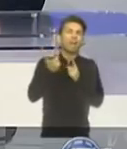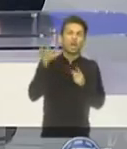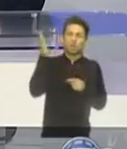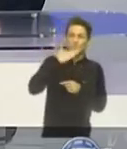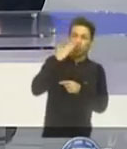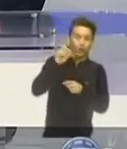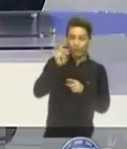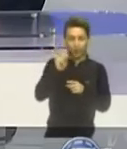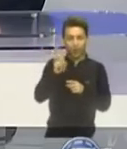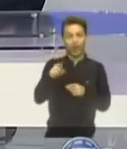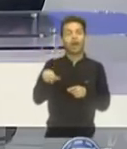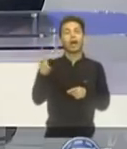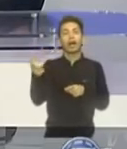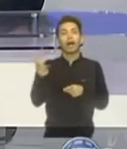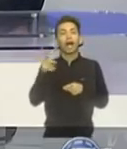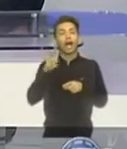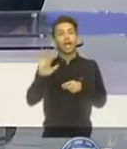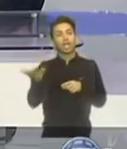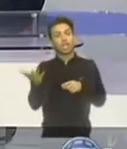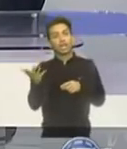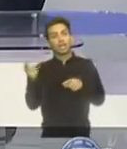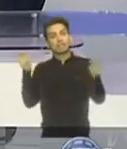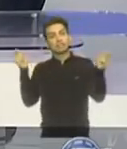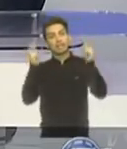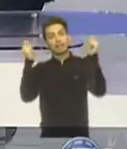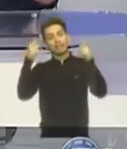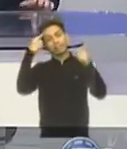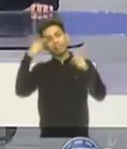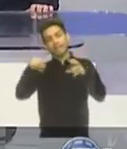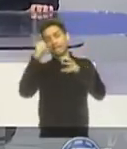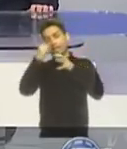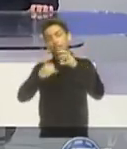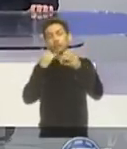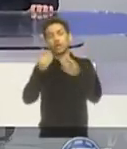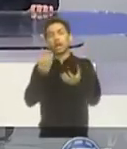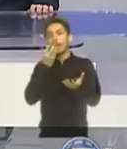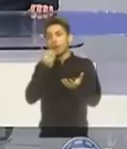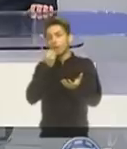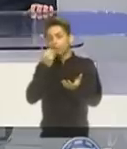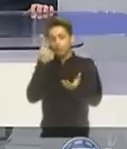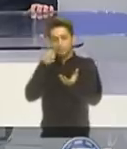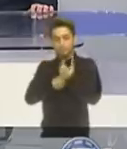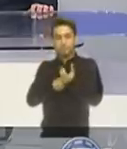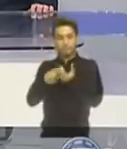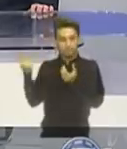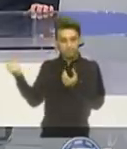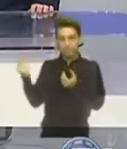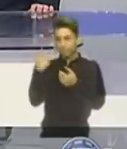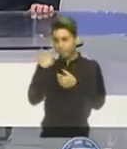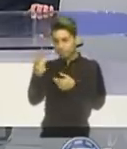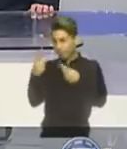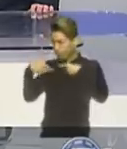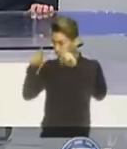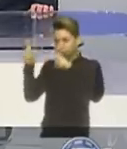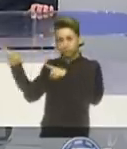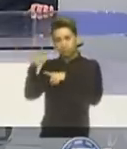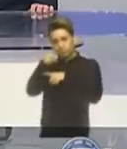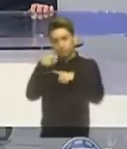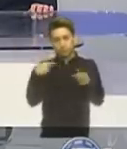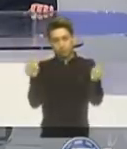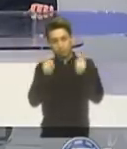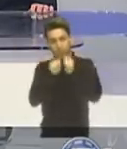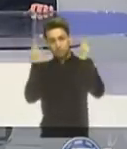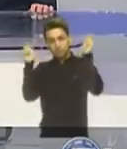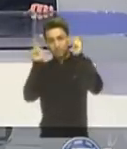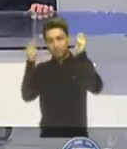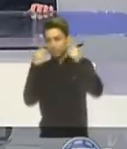Día Internacional del Hot Dog, que ya se nos antoja, pero pues tenemos esta nota para todos ustedes para que pues también se unan a la celebración.